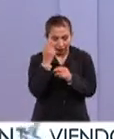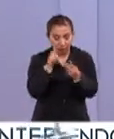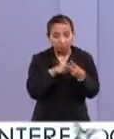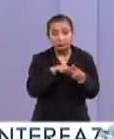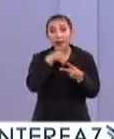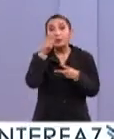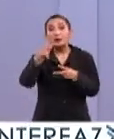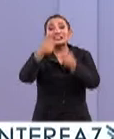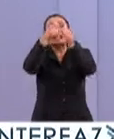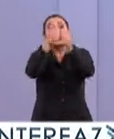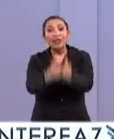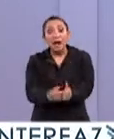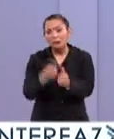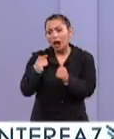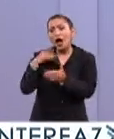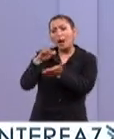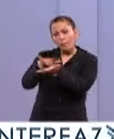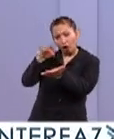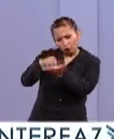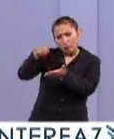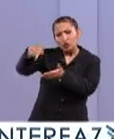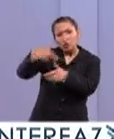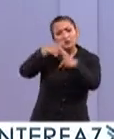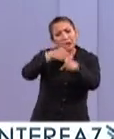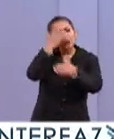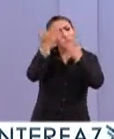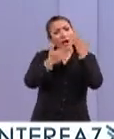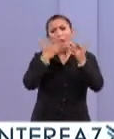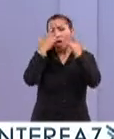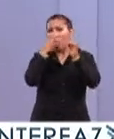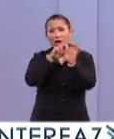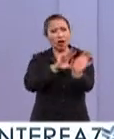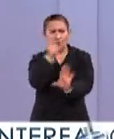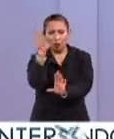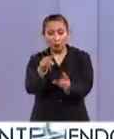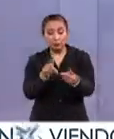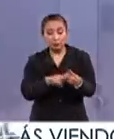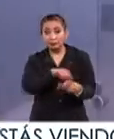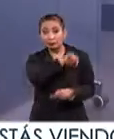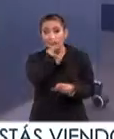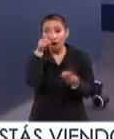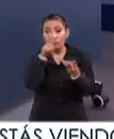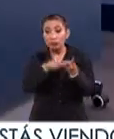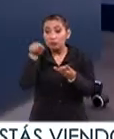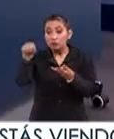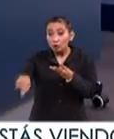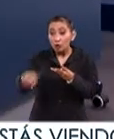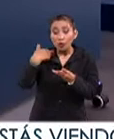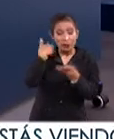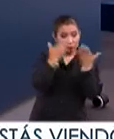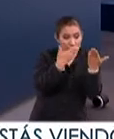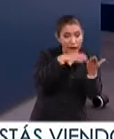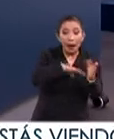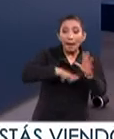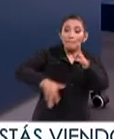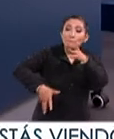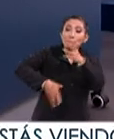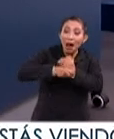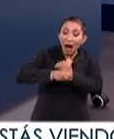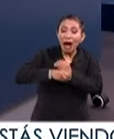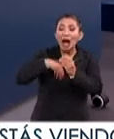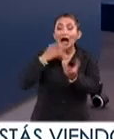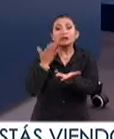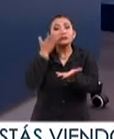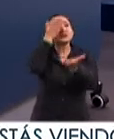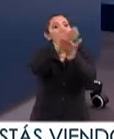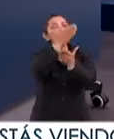Luego la permanencia, darles estímulos para que continúen y no abandonen sus estudios. Y luego que expandan más sus horizontes, que tengan